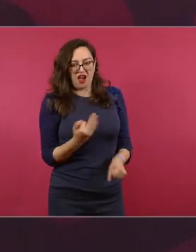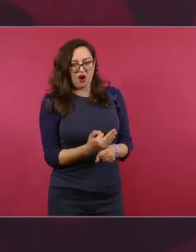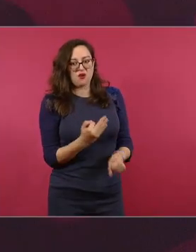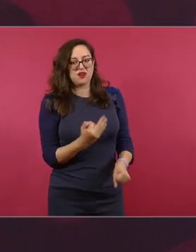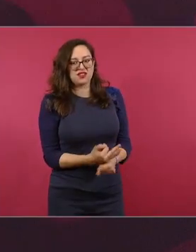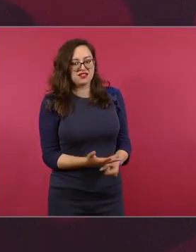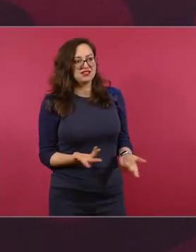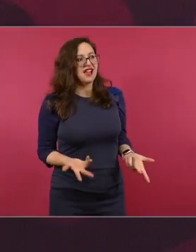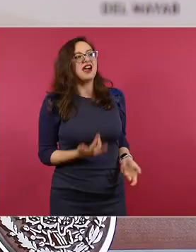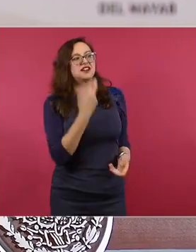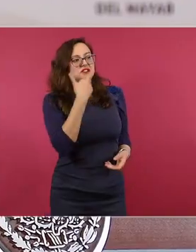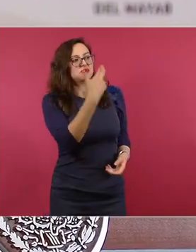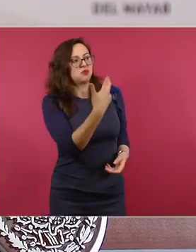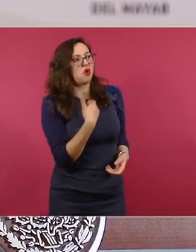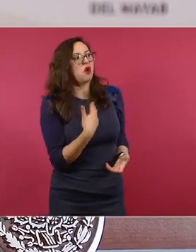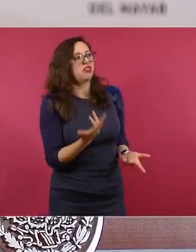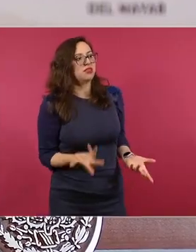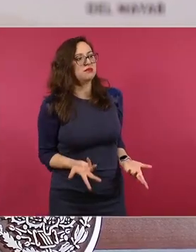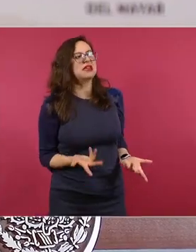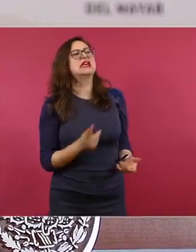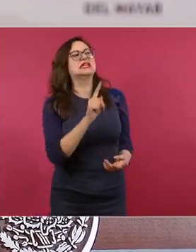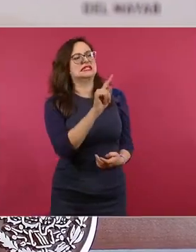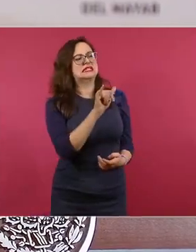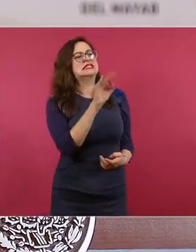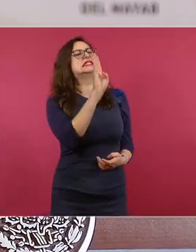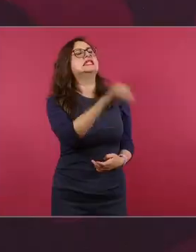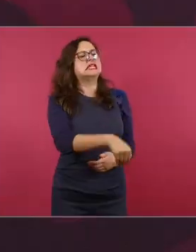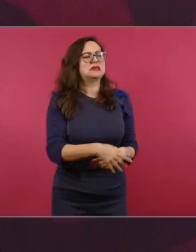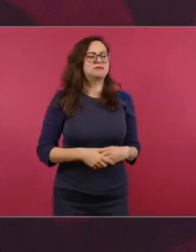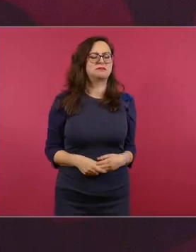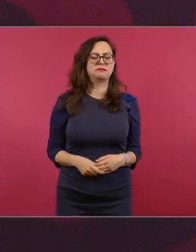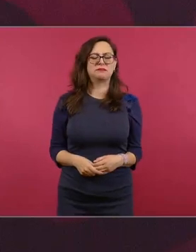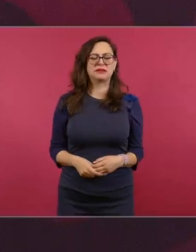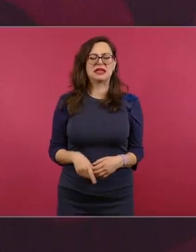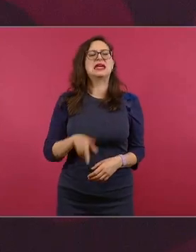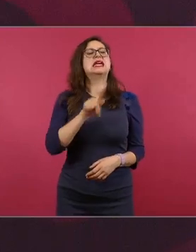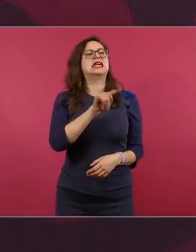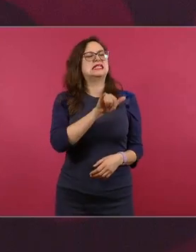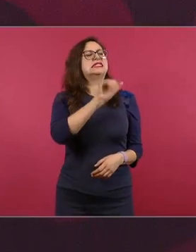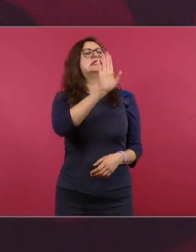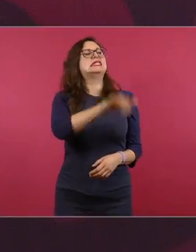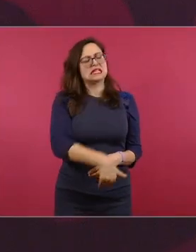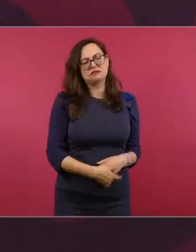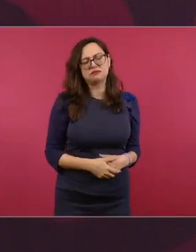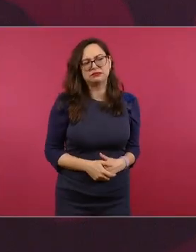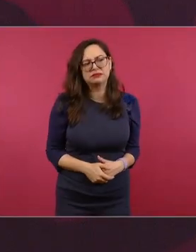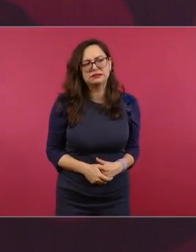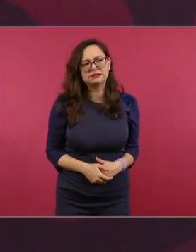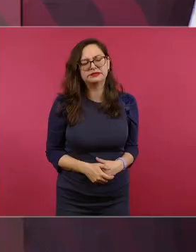¿cómo se llama? Tim Golden. A ver, Tim, ¿dónde estabas